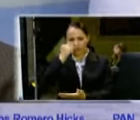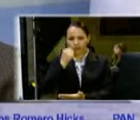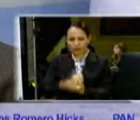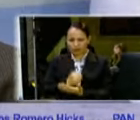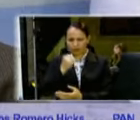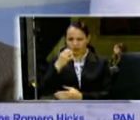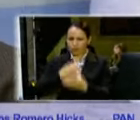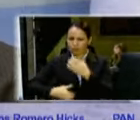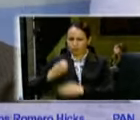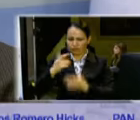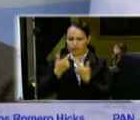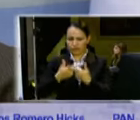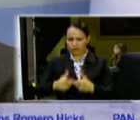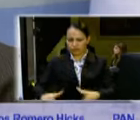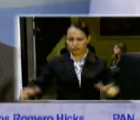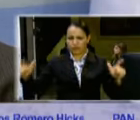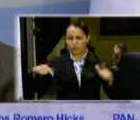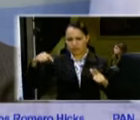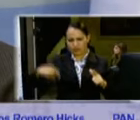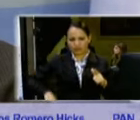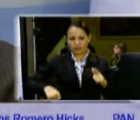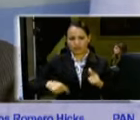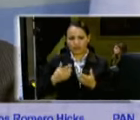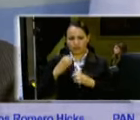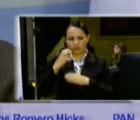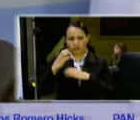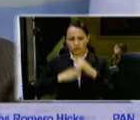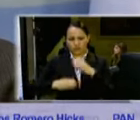libre, porque en buen español no es libre comercio, es comercio libre,